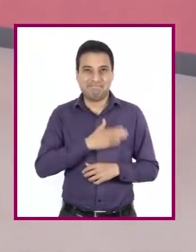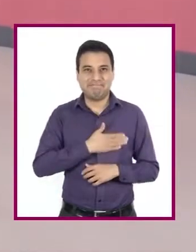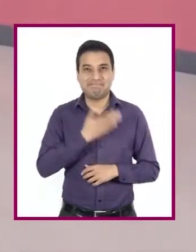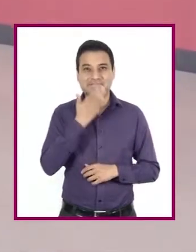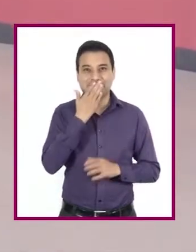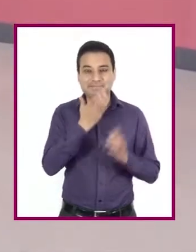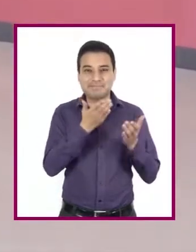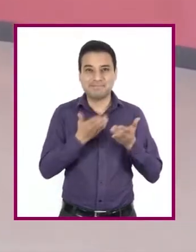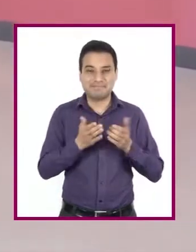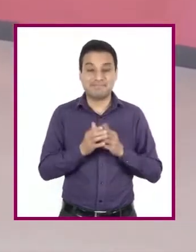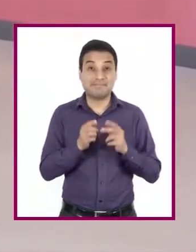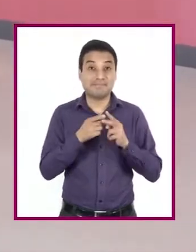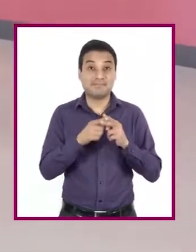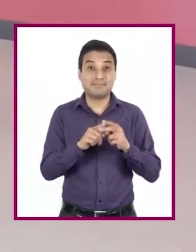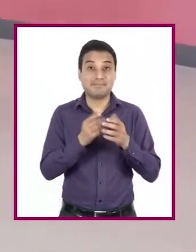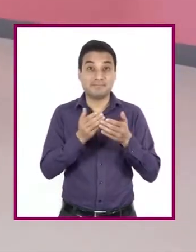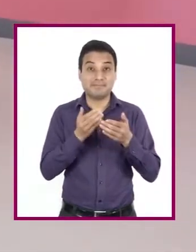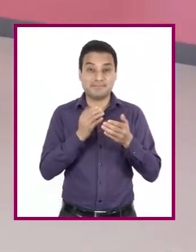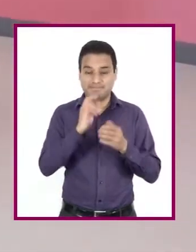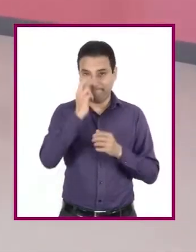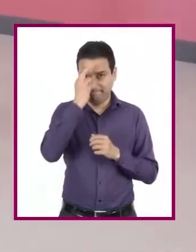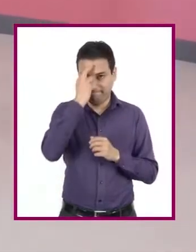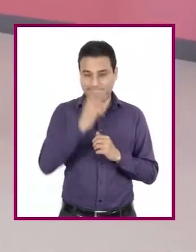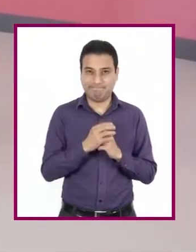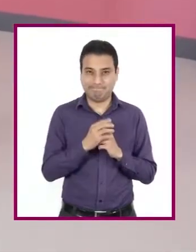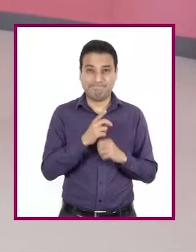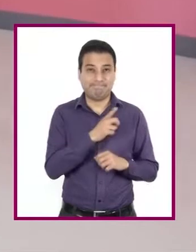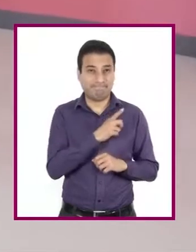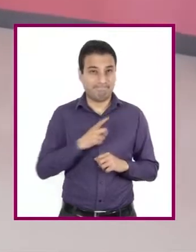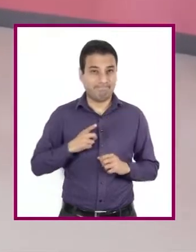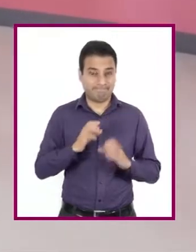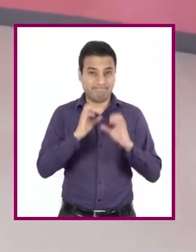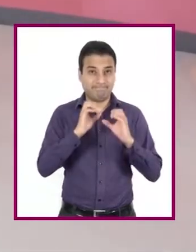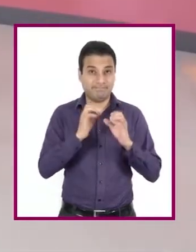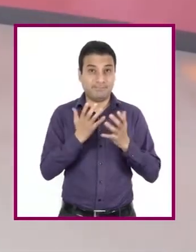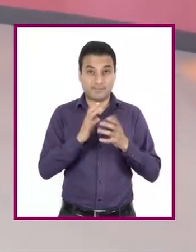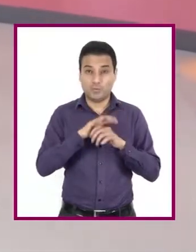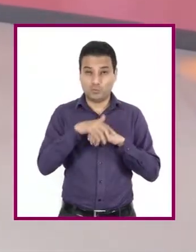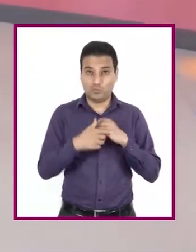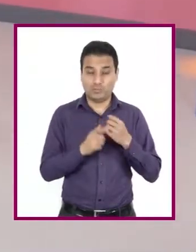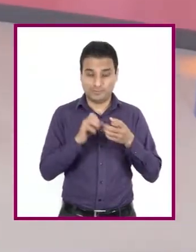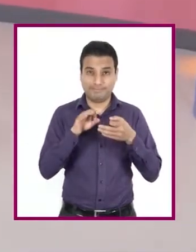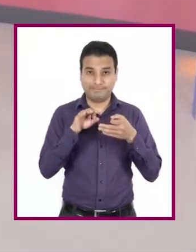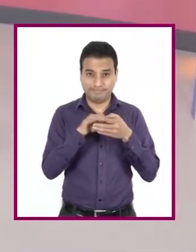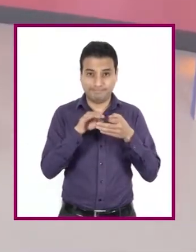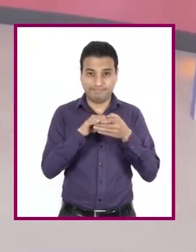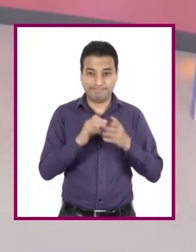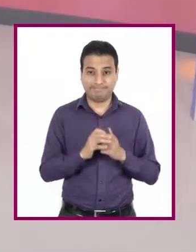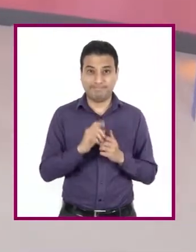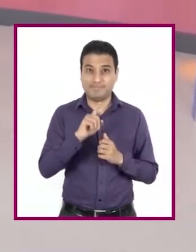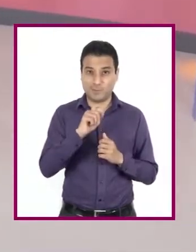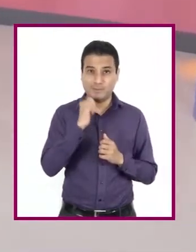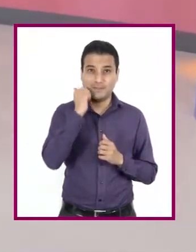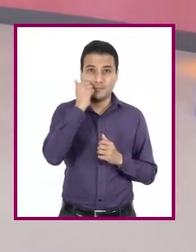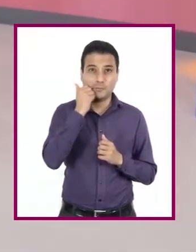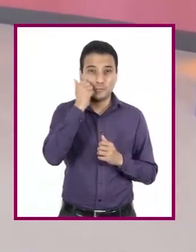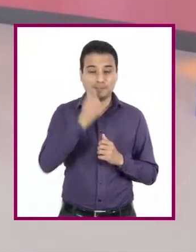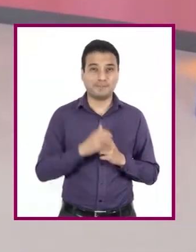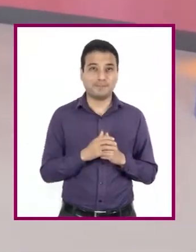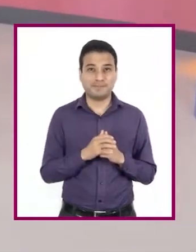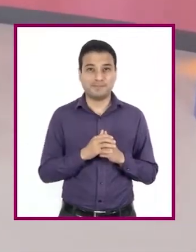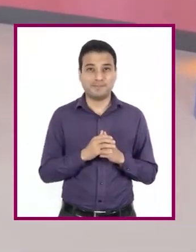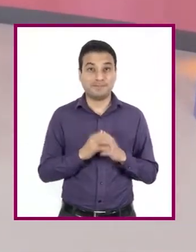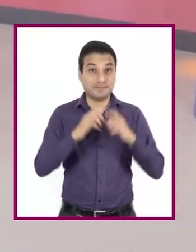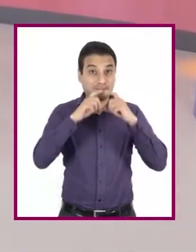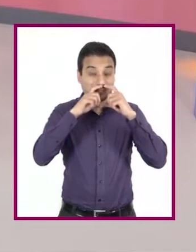secundaria. Antes de iniciar, les recuerdo que debemos seguir cuidándonos, lavando frecuentemente nuestras manos con agua y abundante jabón,